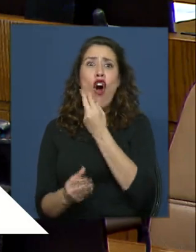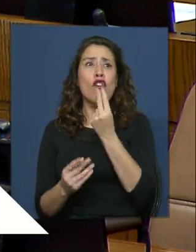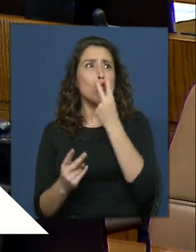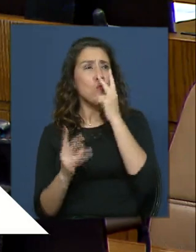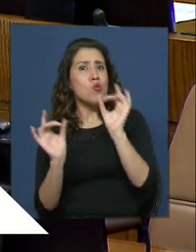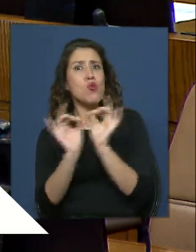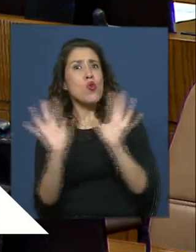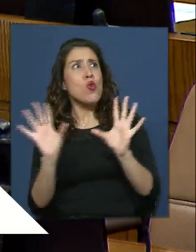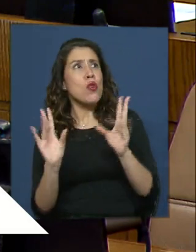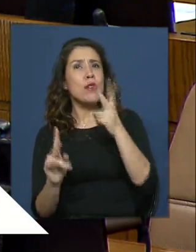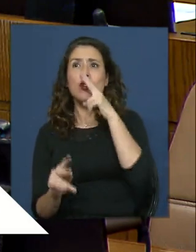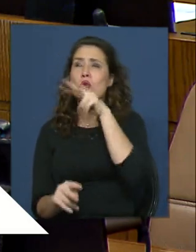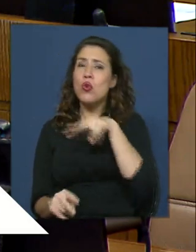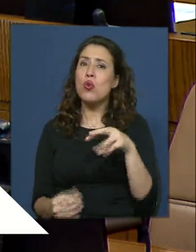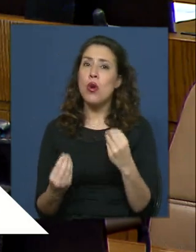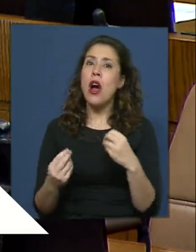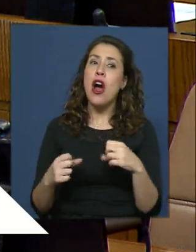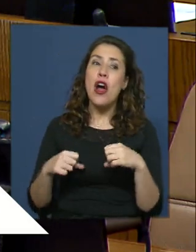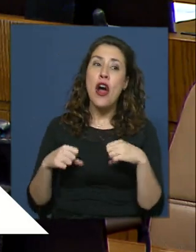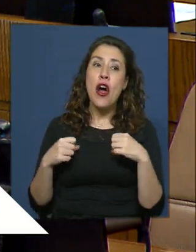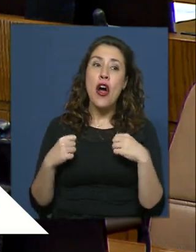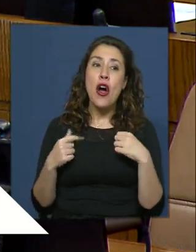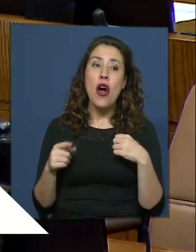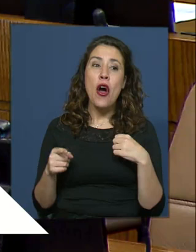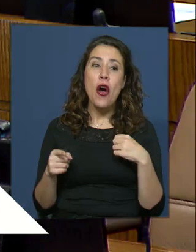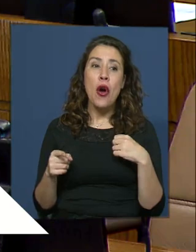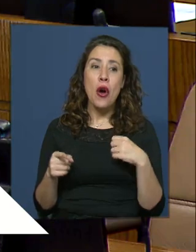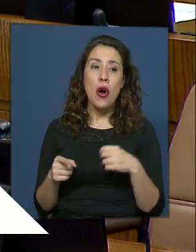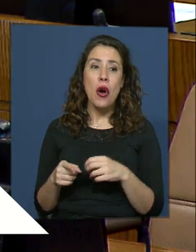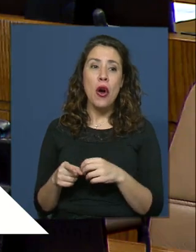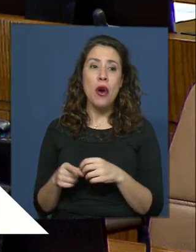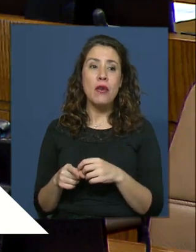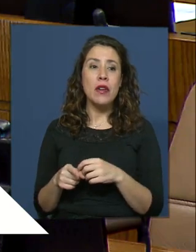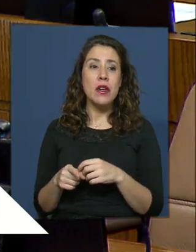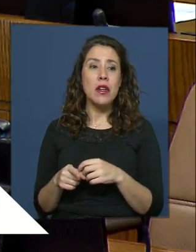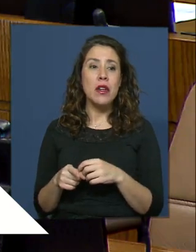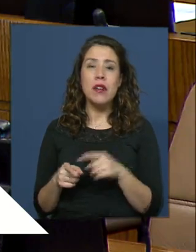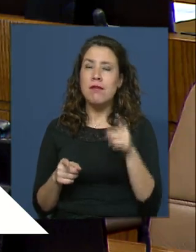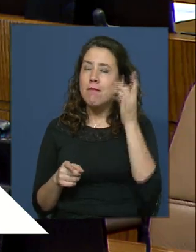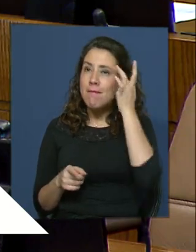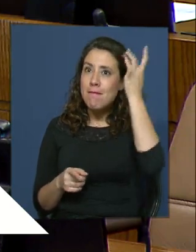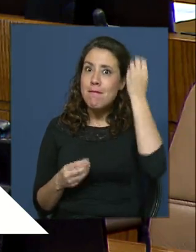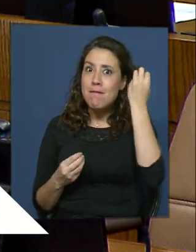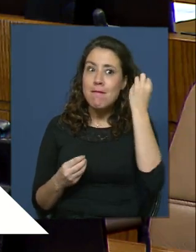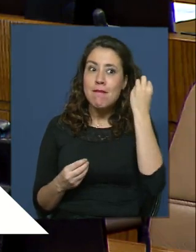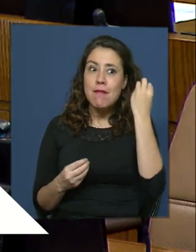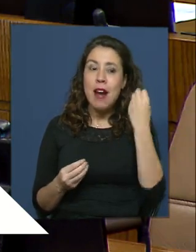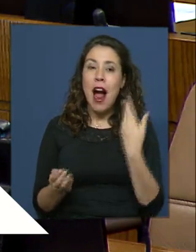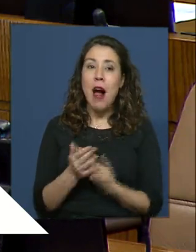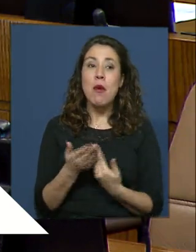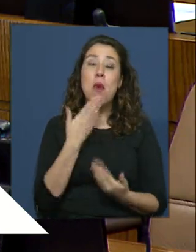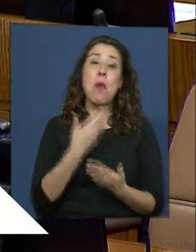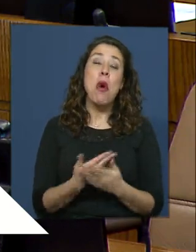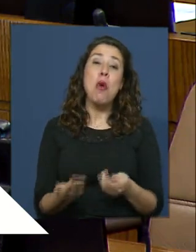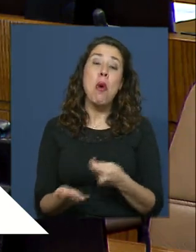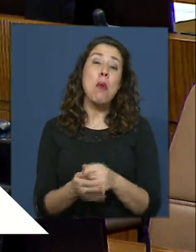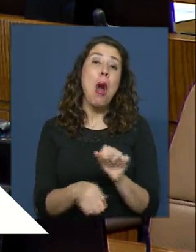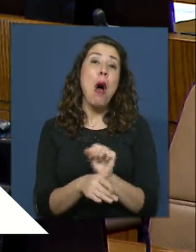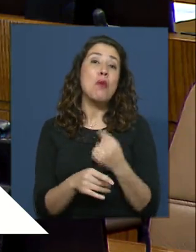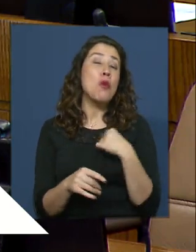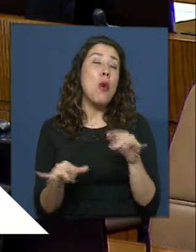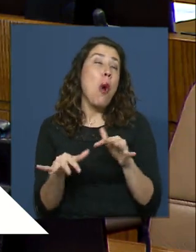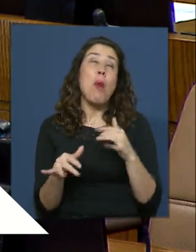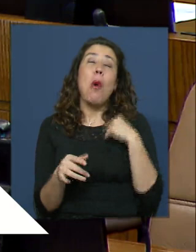Pero resulta que este joven no se quedó ahí. Este joven utilizó la inteligencia que muchas veces nosotros cuando compramos un vehículo no utilizamos.